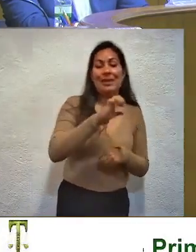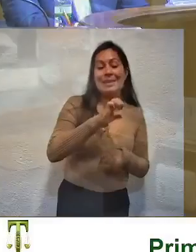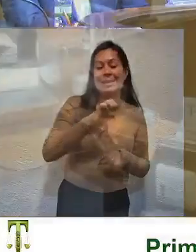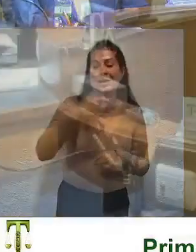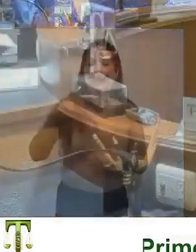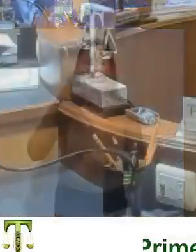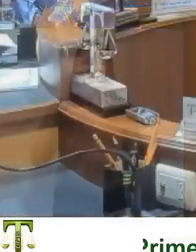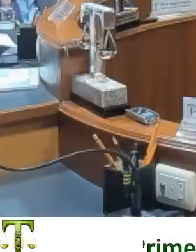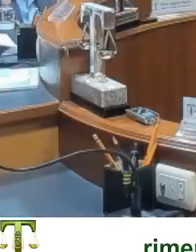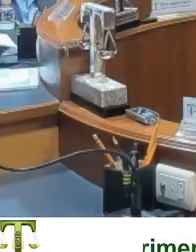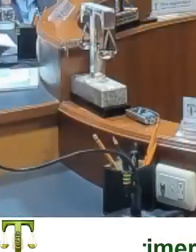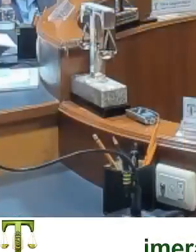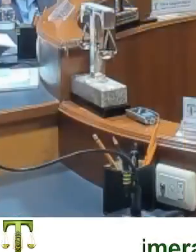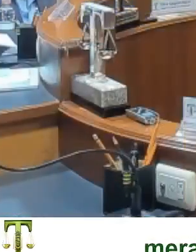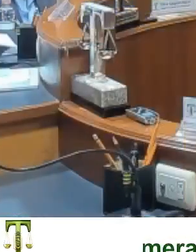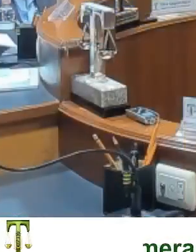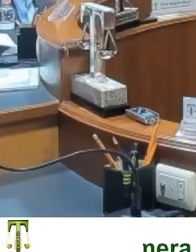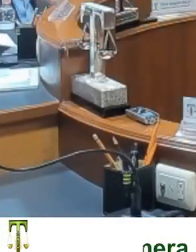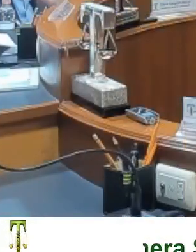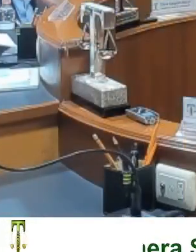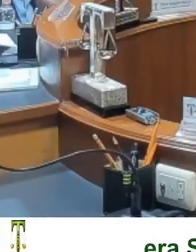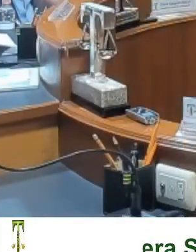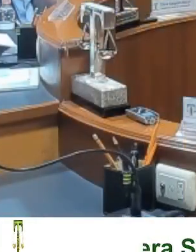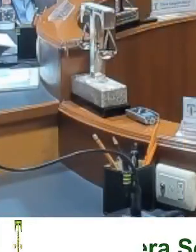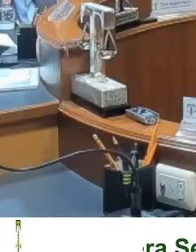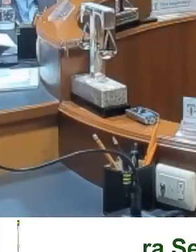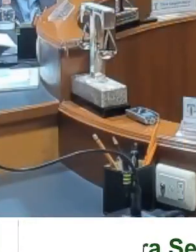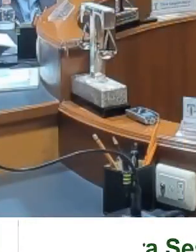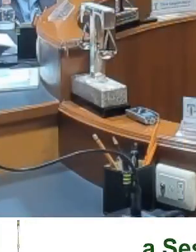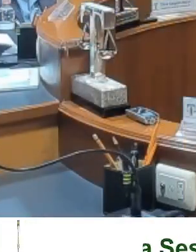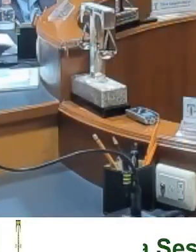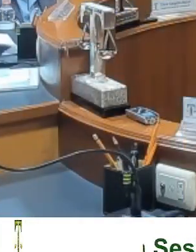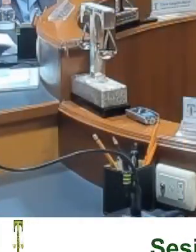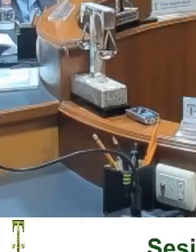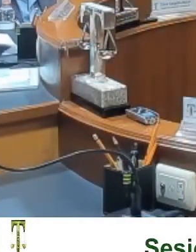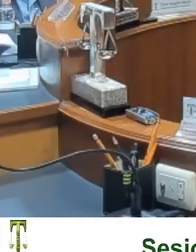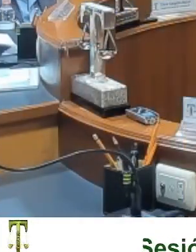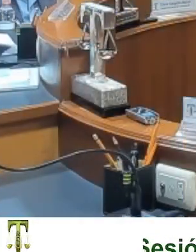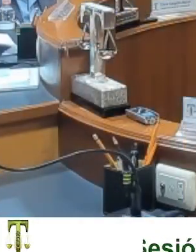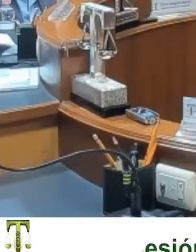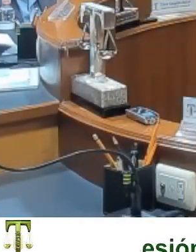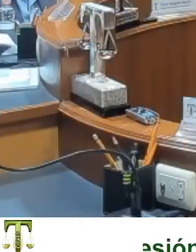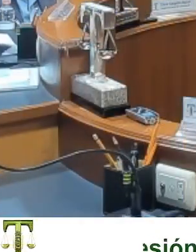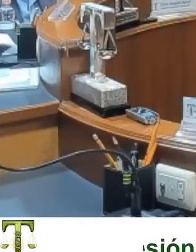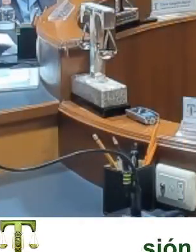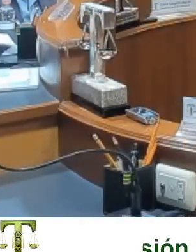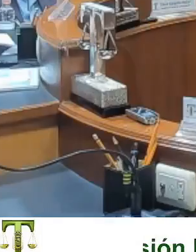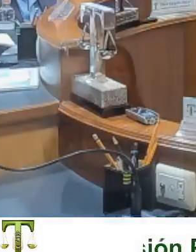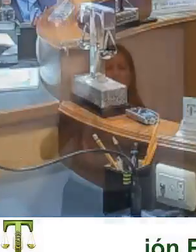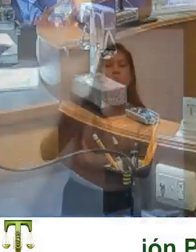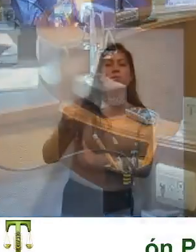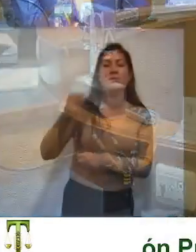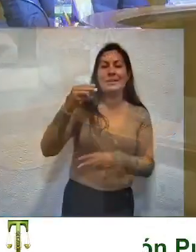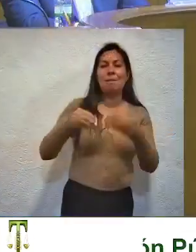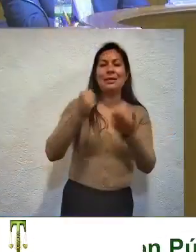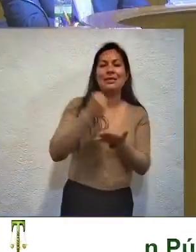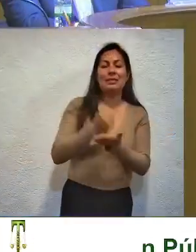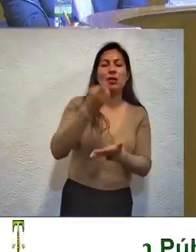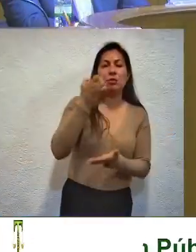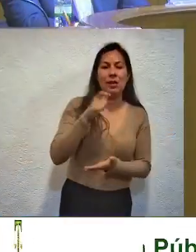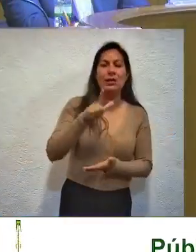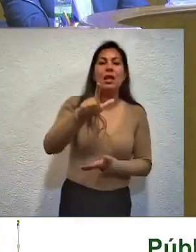TEE diagonal GEC diagonal 001 diagonal 2026, que fue turnado a la ponencia a cargo del magistrado